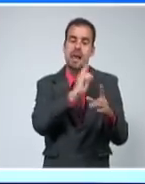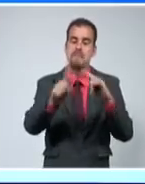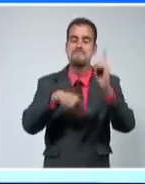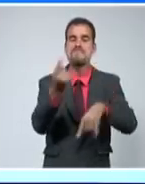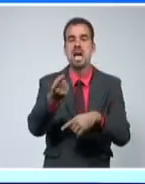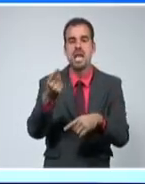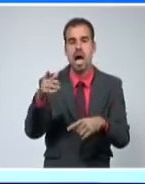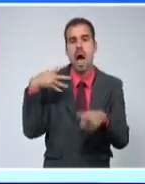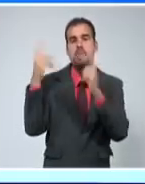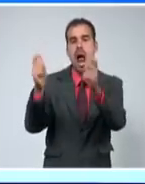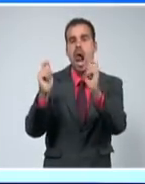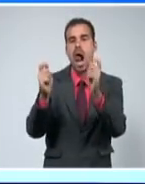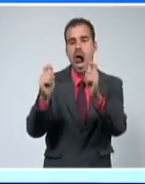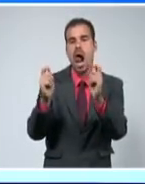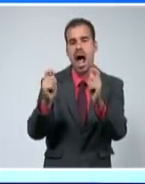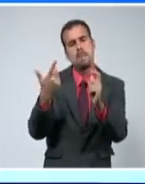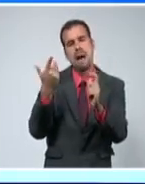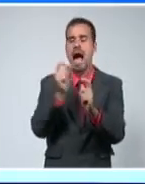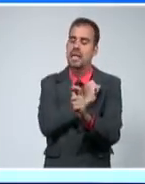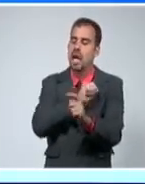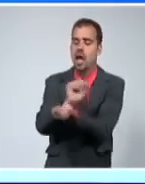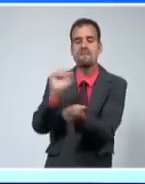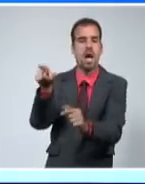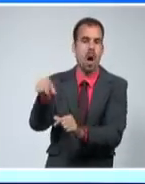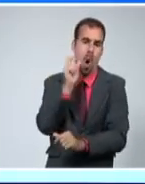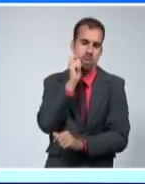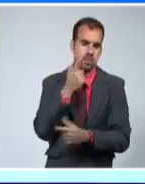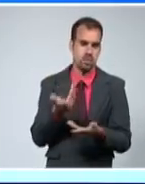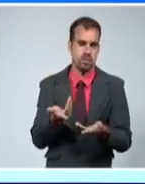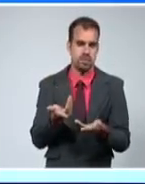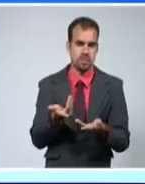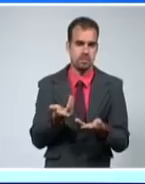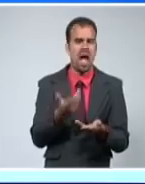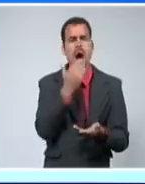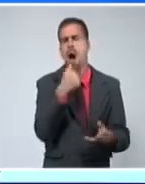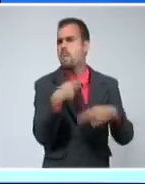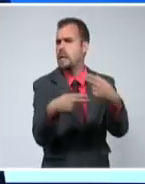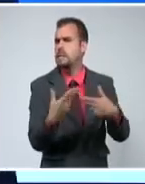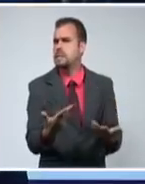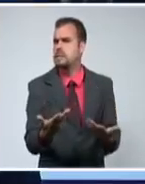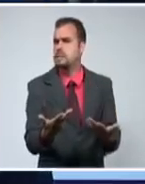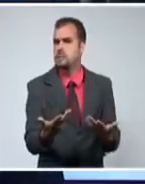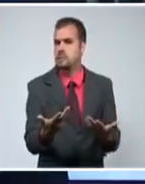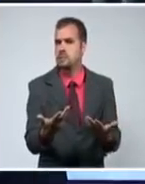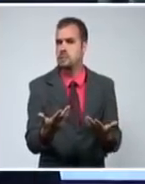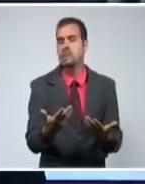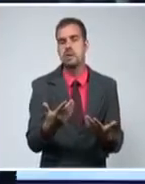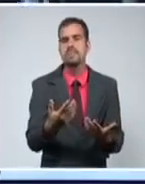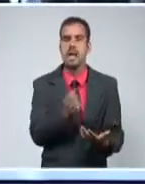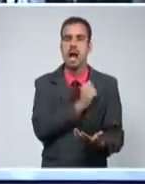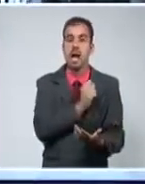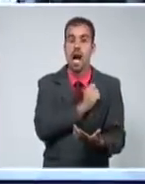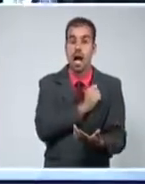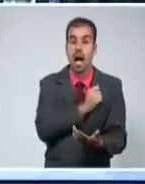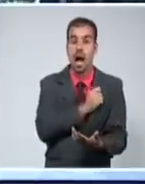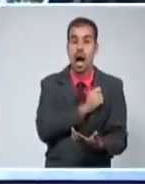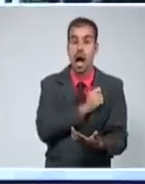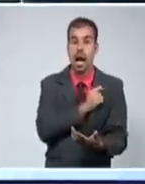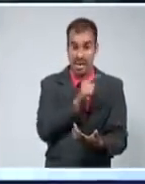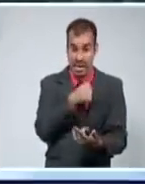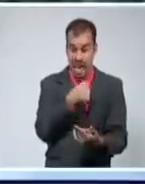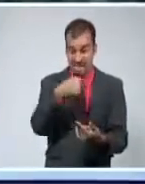solidaridad con esta persona como lo van a hacer pues llegando hasta aquí vean hasta donde pretenden llegar a eso